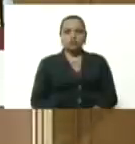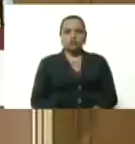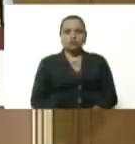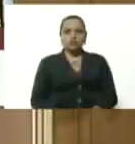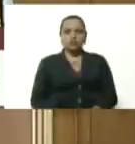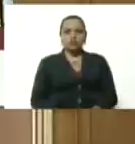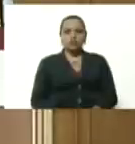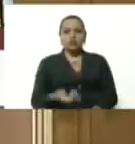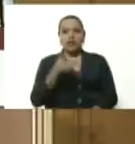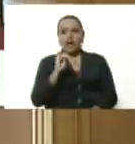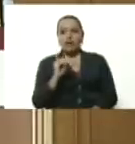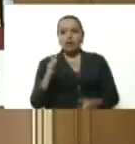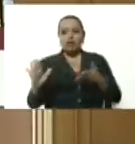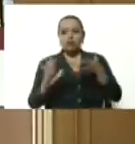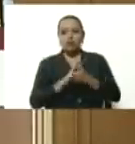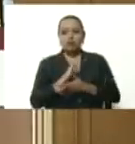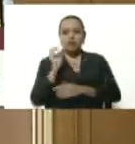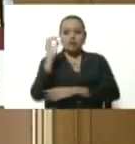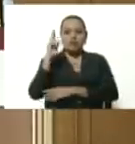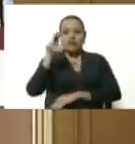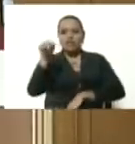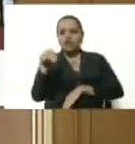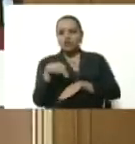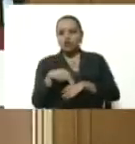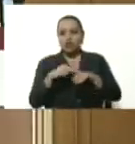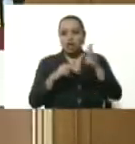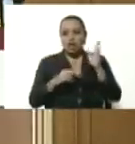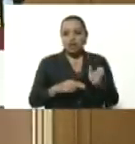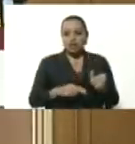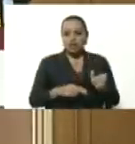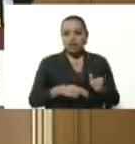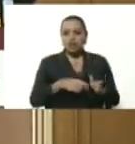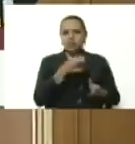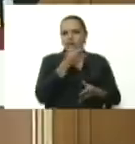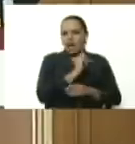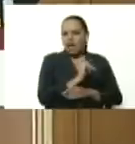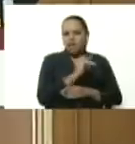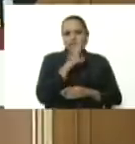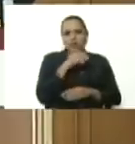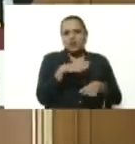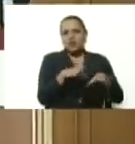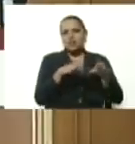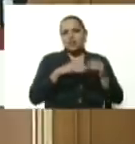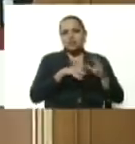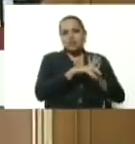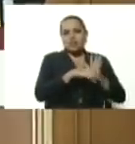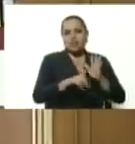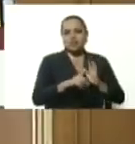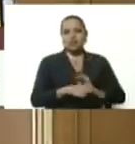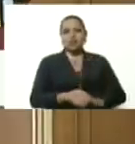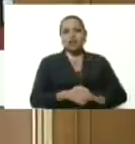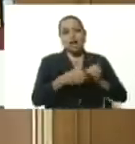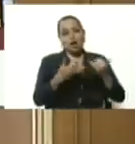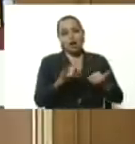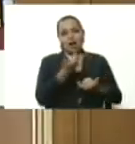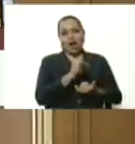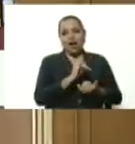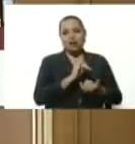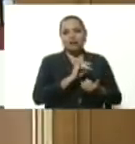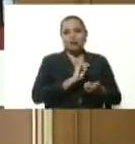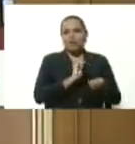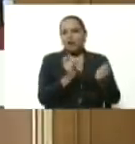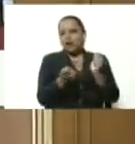con las contradicciones entre la Asamblea Nacional, que aunque aún todavía se encuentra en desacato, hubo un remiendo